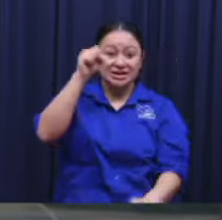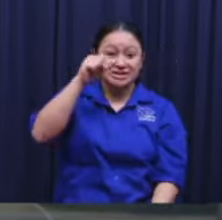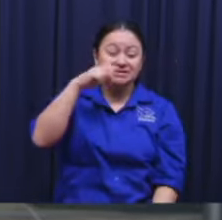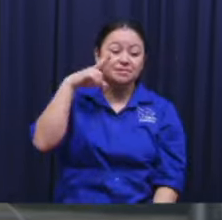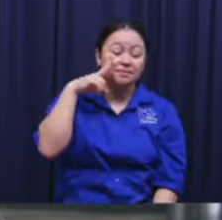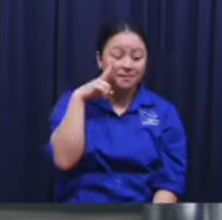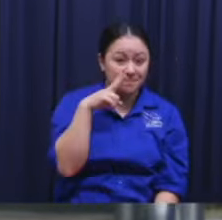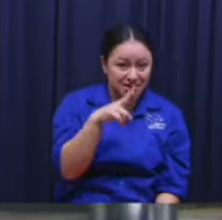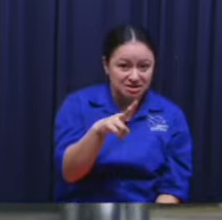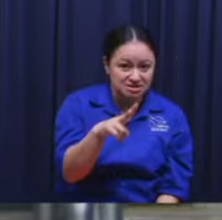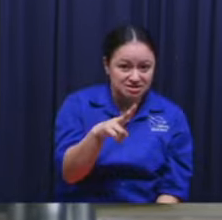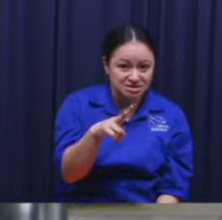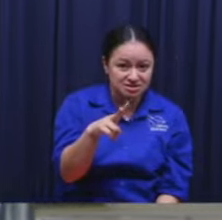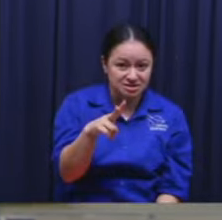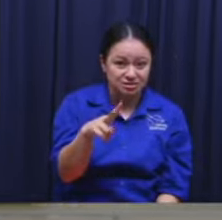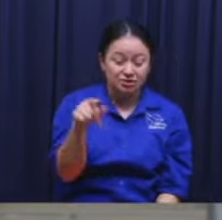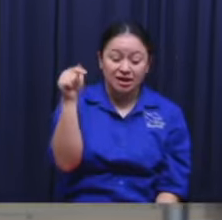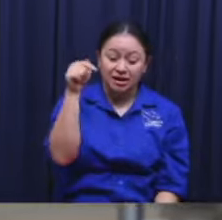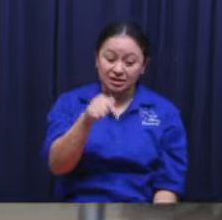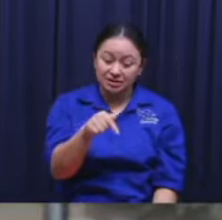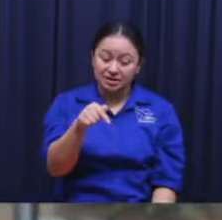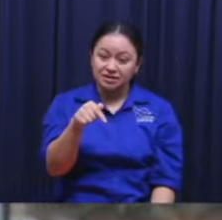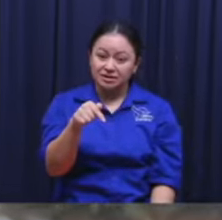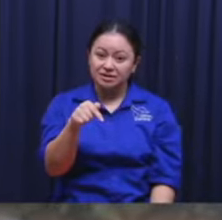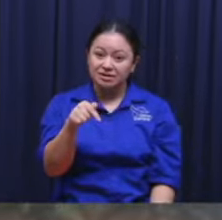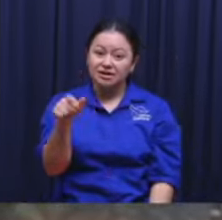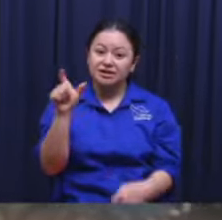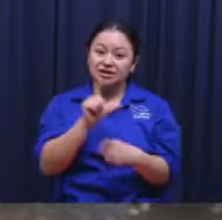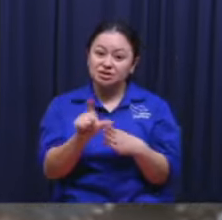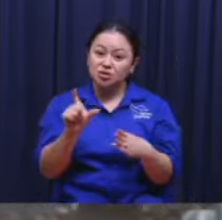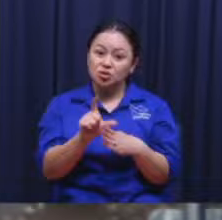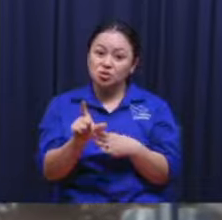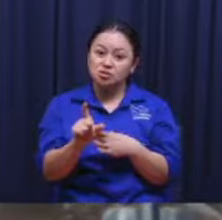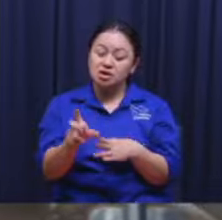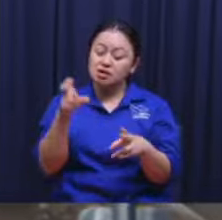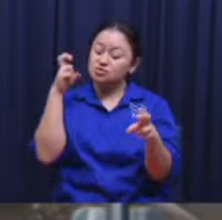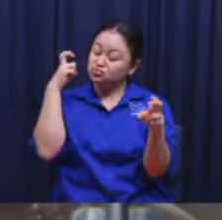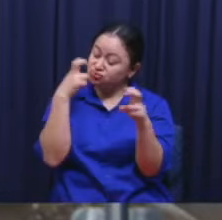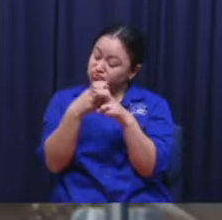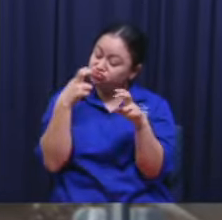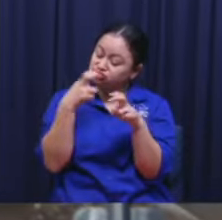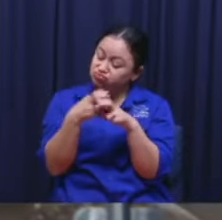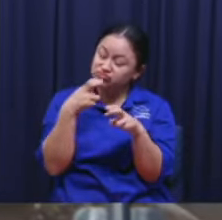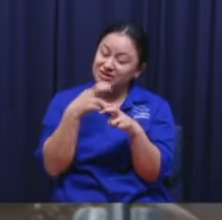Pero ahí la cosa se pone cardíaca. Eso es bien tremendo.